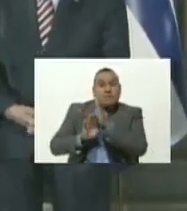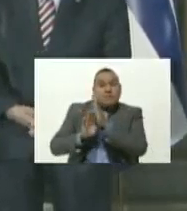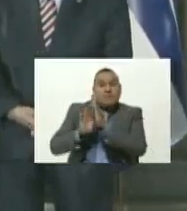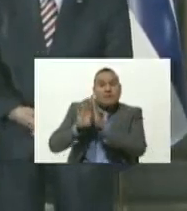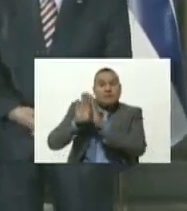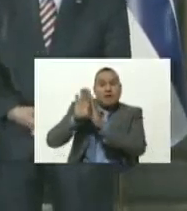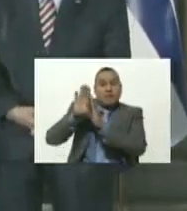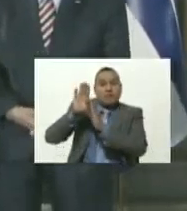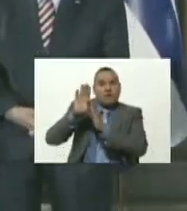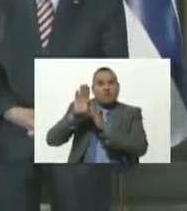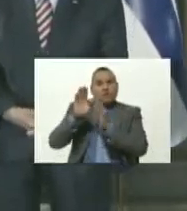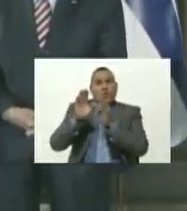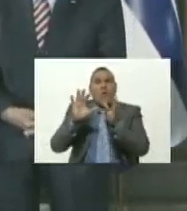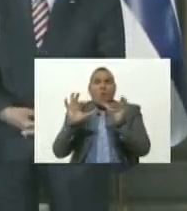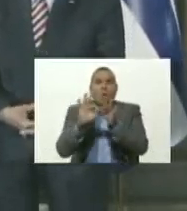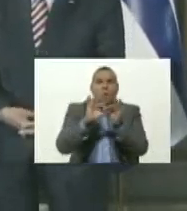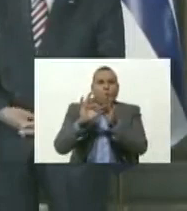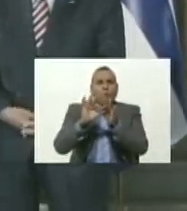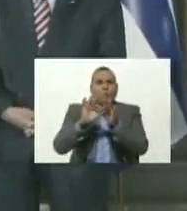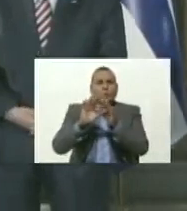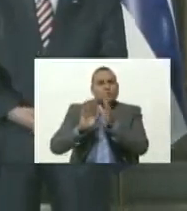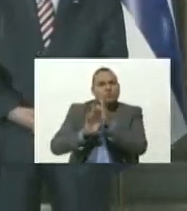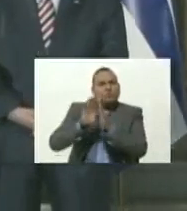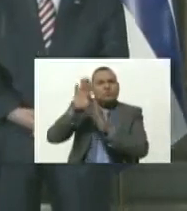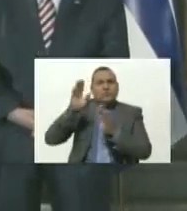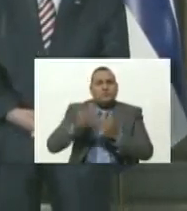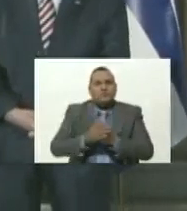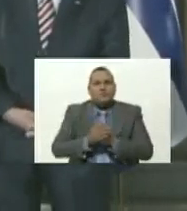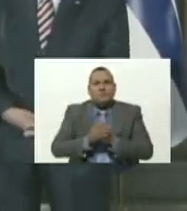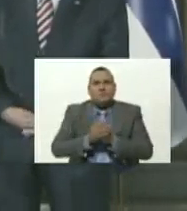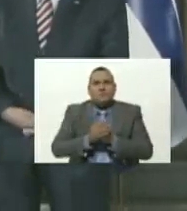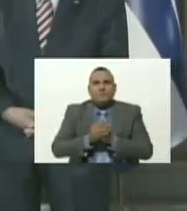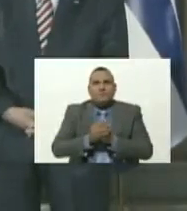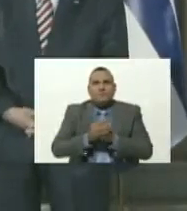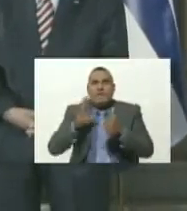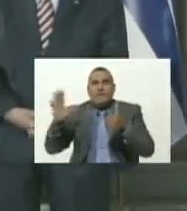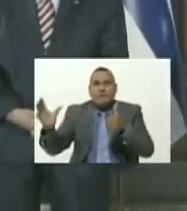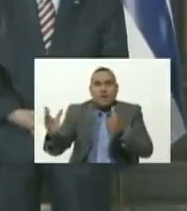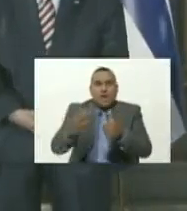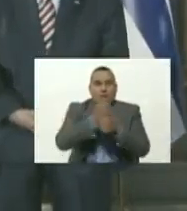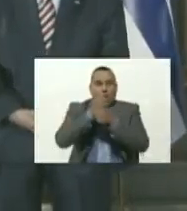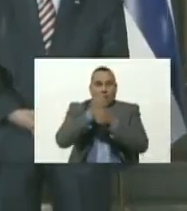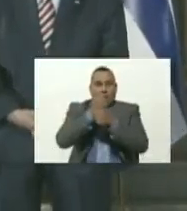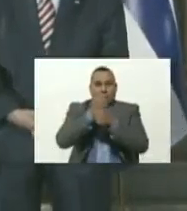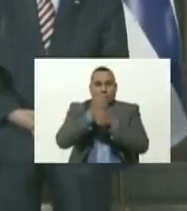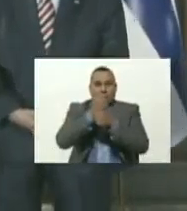desarrollarnos de manera conjunta y para lograr la atención